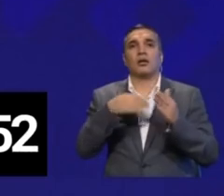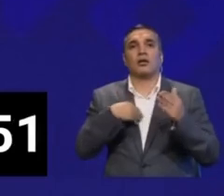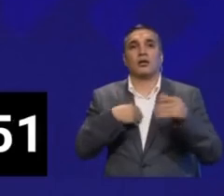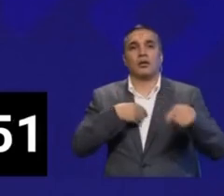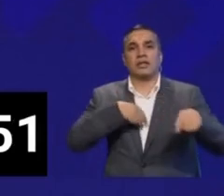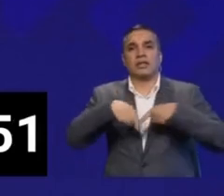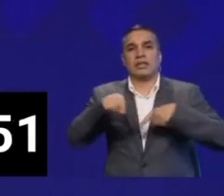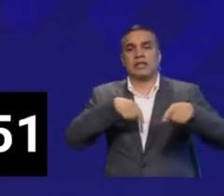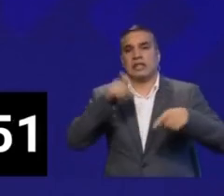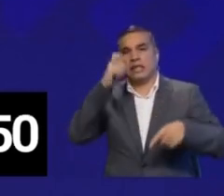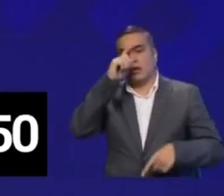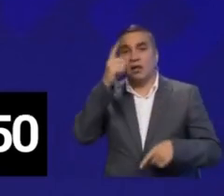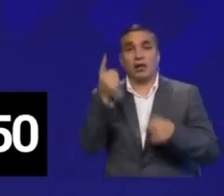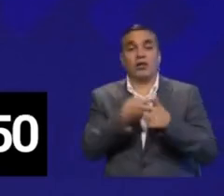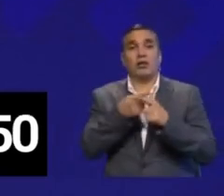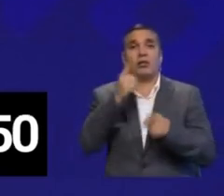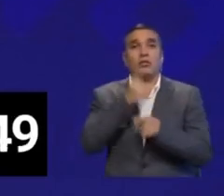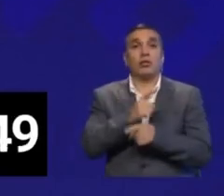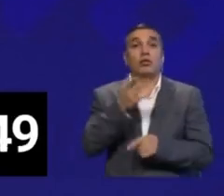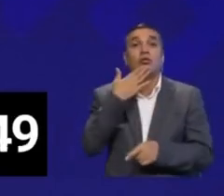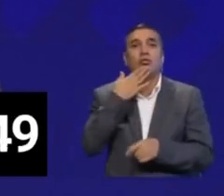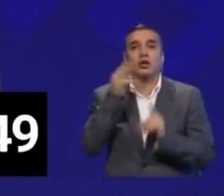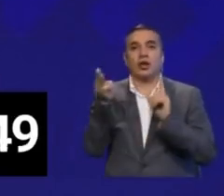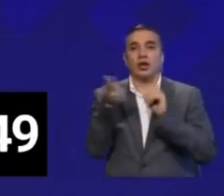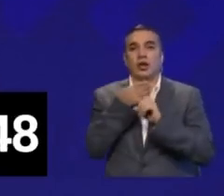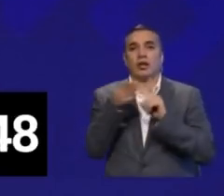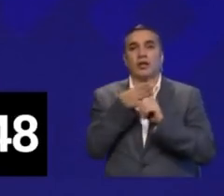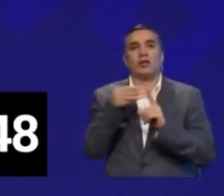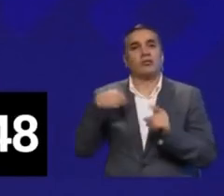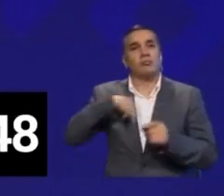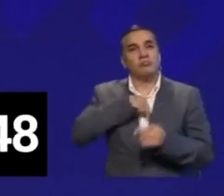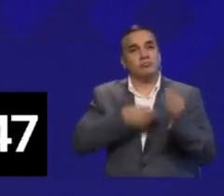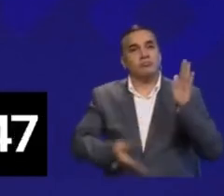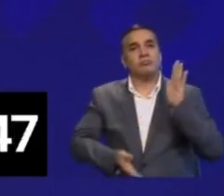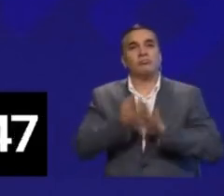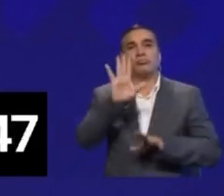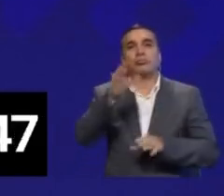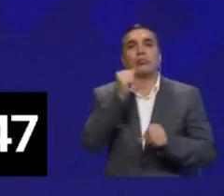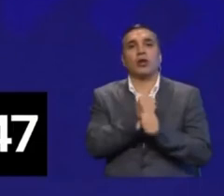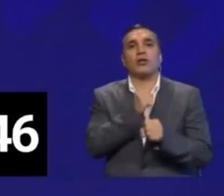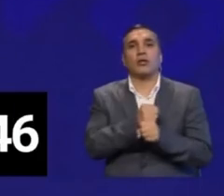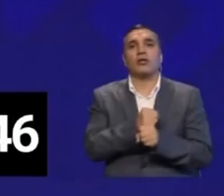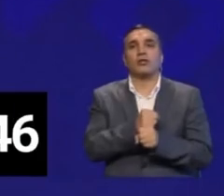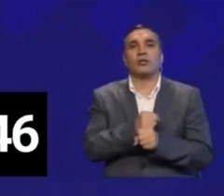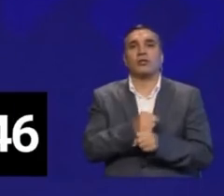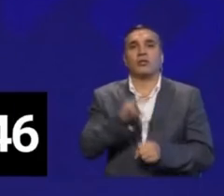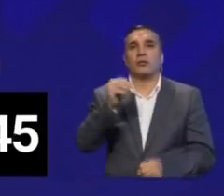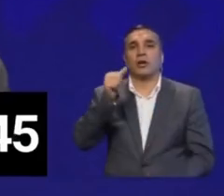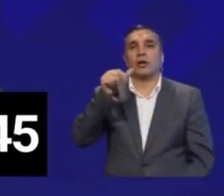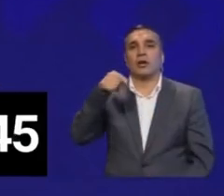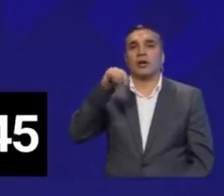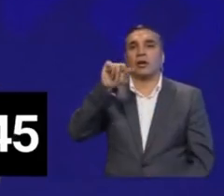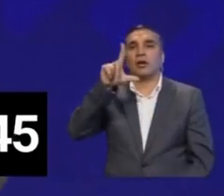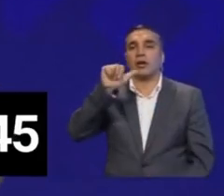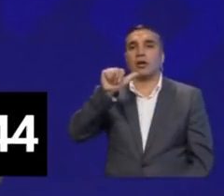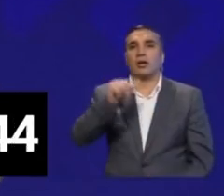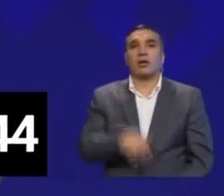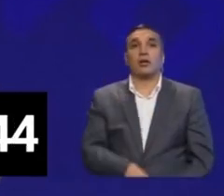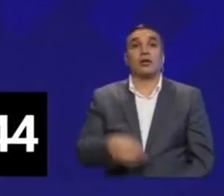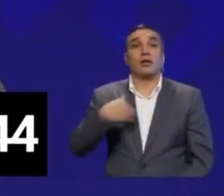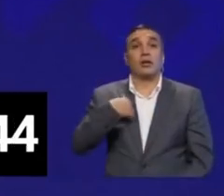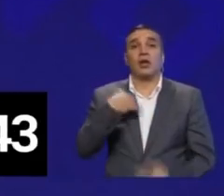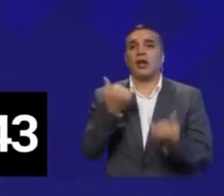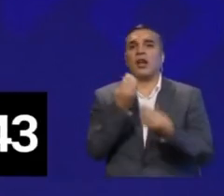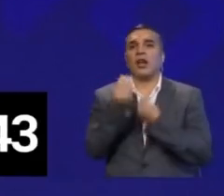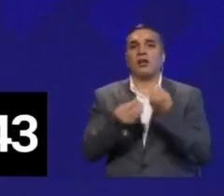muy difícil. Por lo tanto, a través del internet les vamos a dar su trabajo. Maquila, importantísimo. Tenemos que